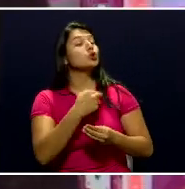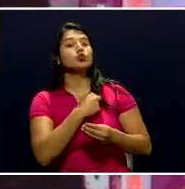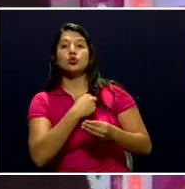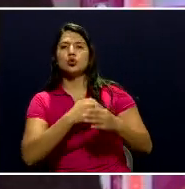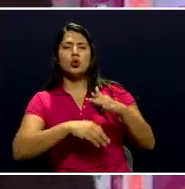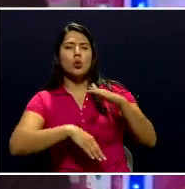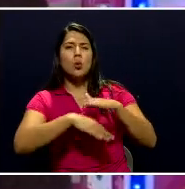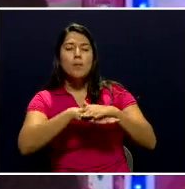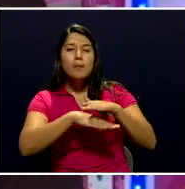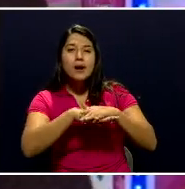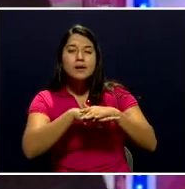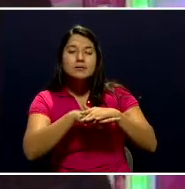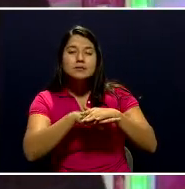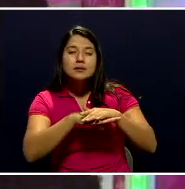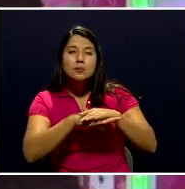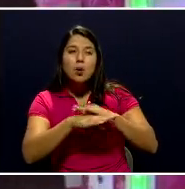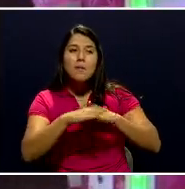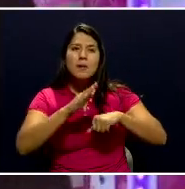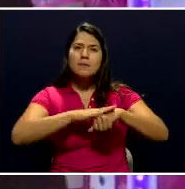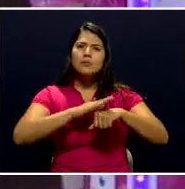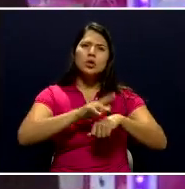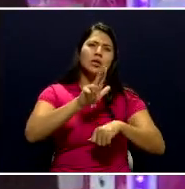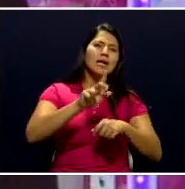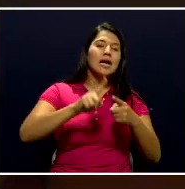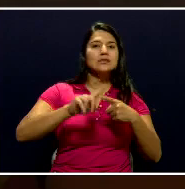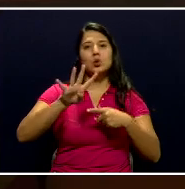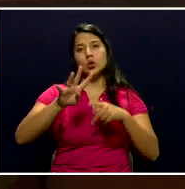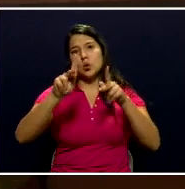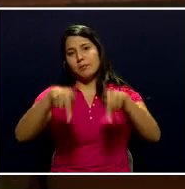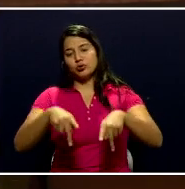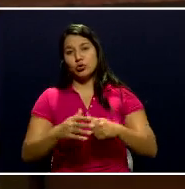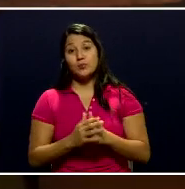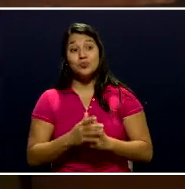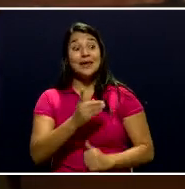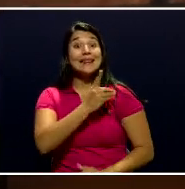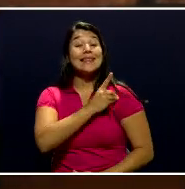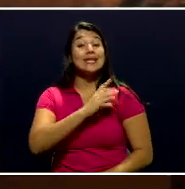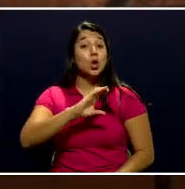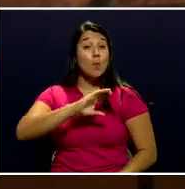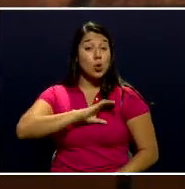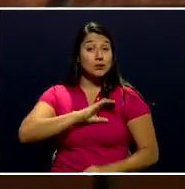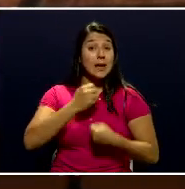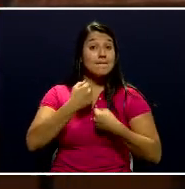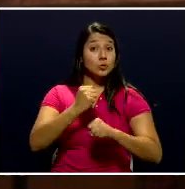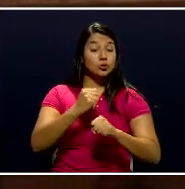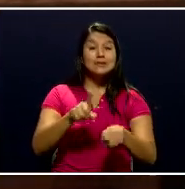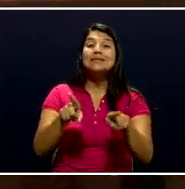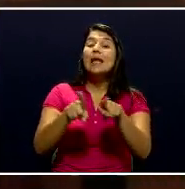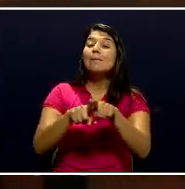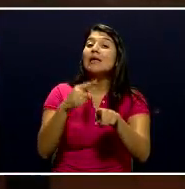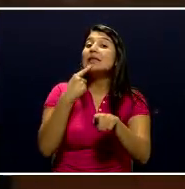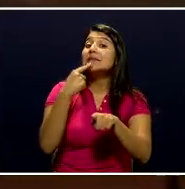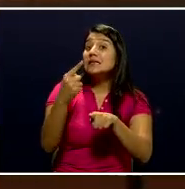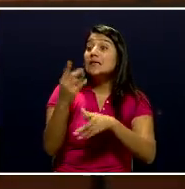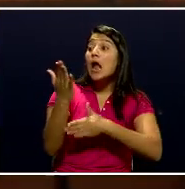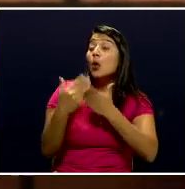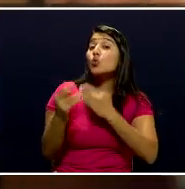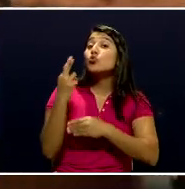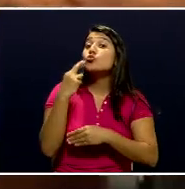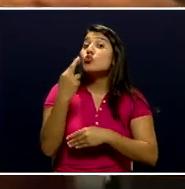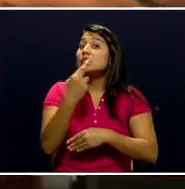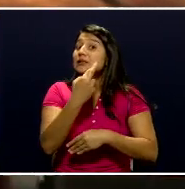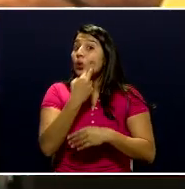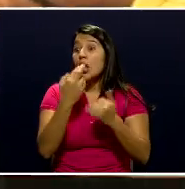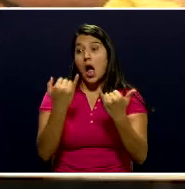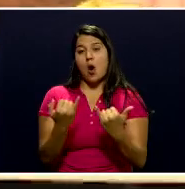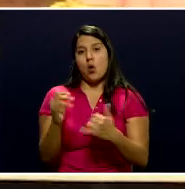que están son de 3 a 4 personas. El director de la Policía Municipal también señala que hay restaurantes que se han convertido